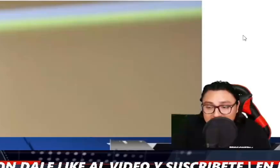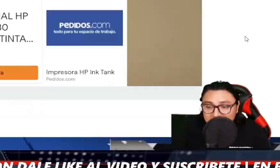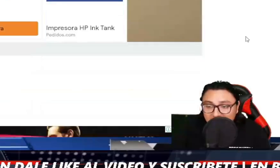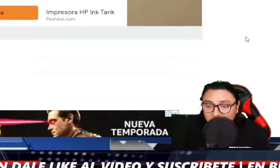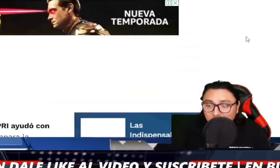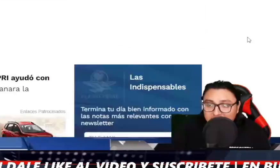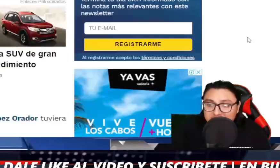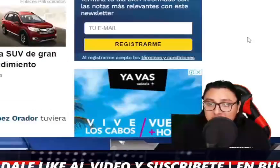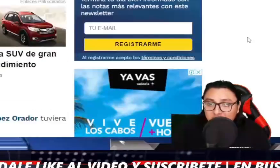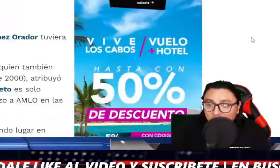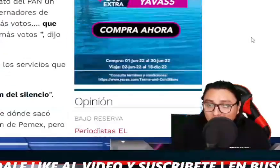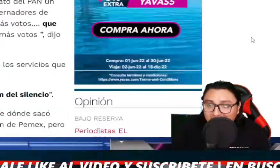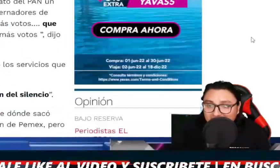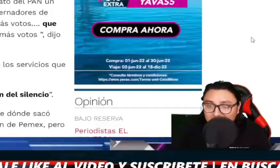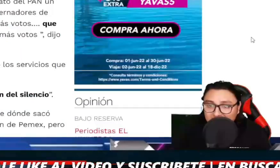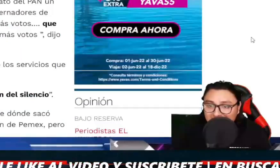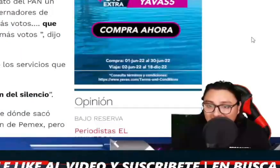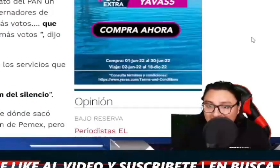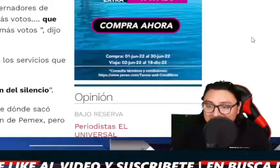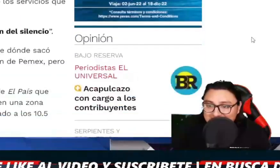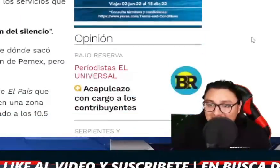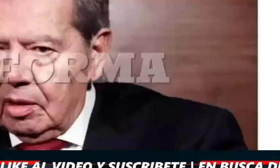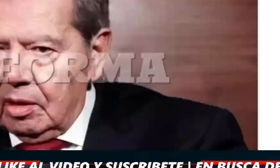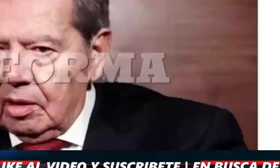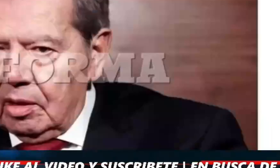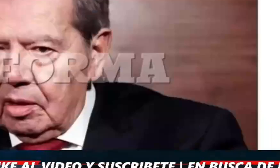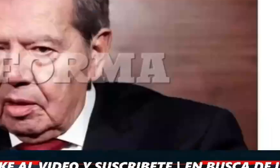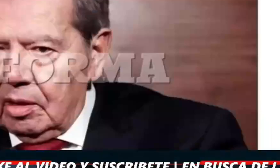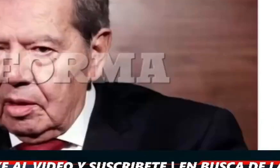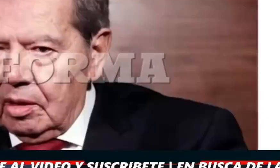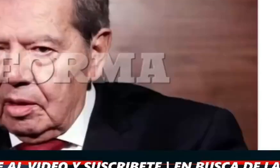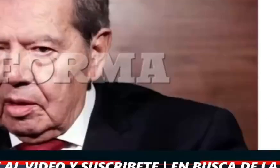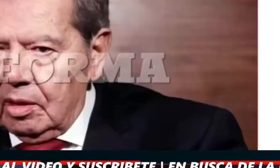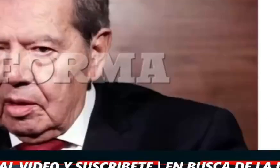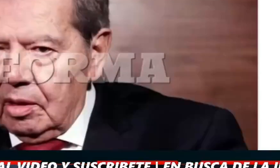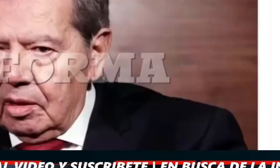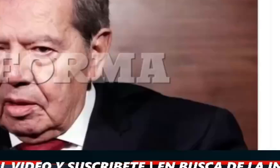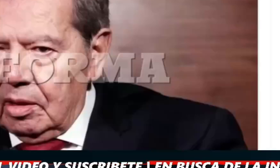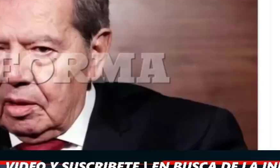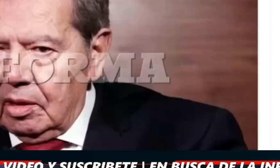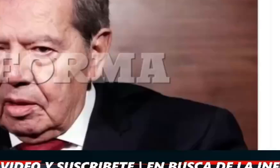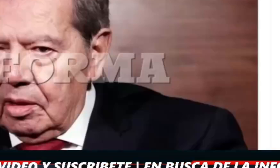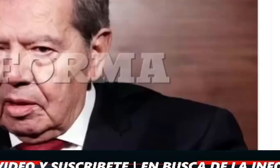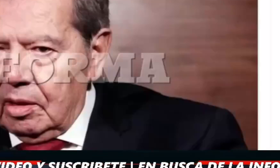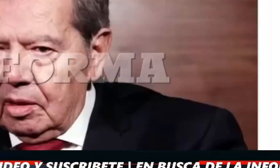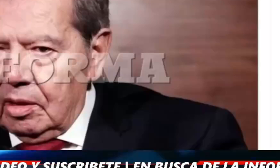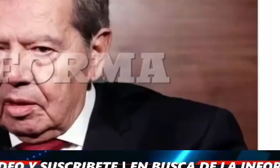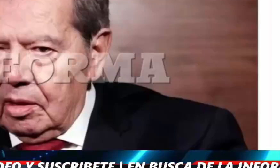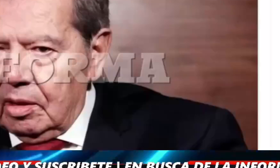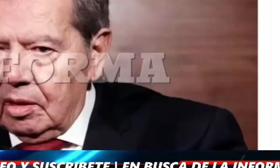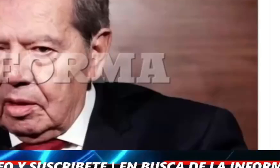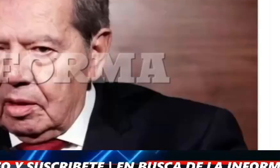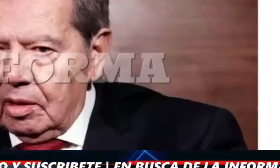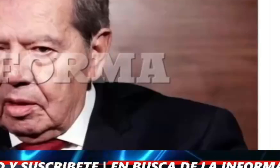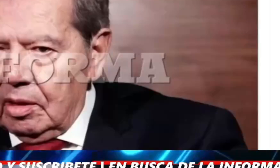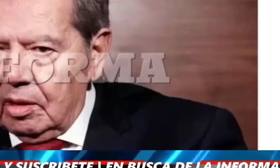en esta conversación con Carmen Aristegui. Y también Porfirio Muñoz Ledo se lanzó con todo en contra del presidente Andrés Manuel López